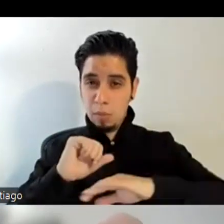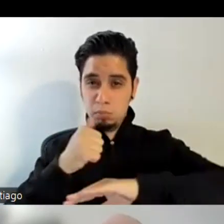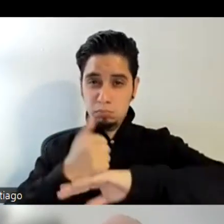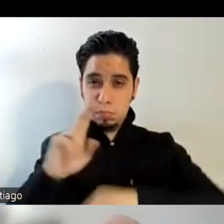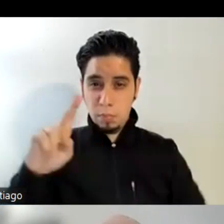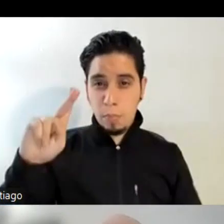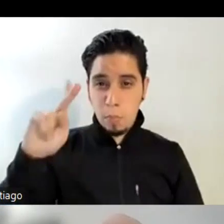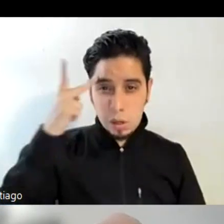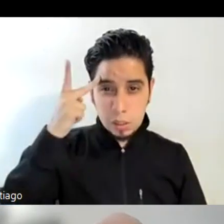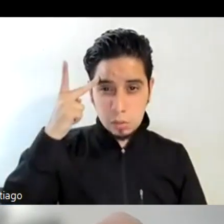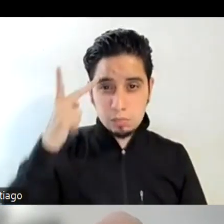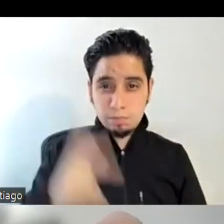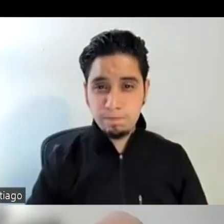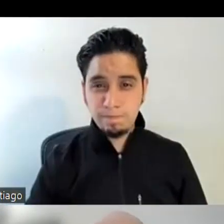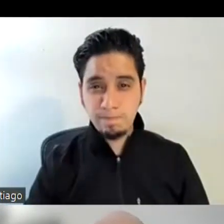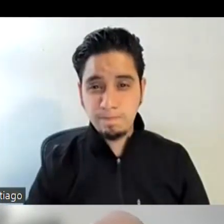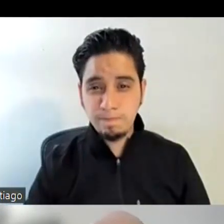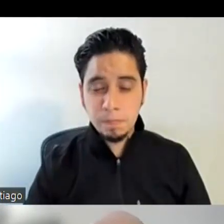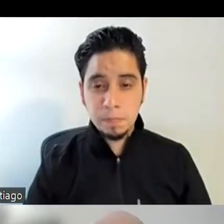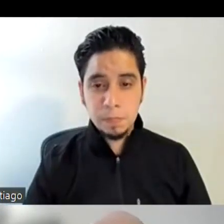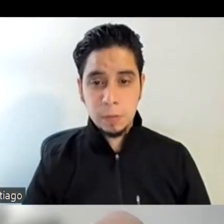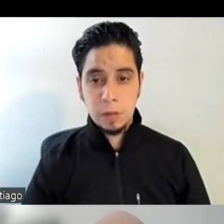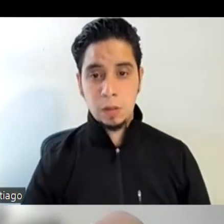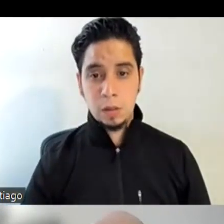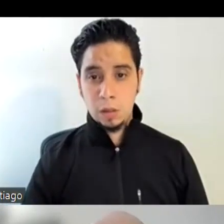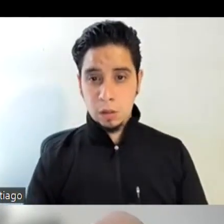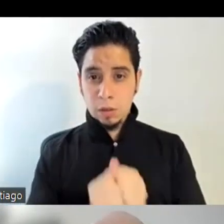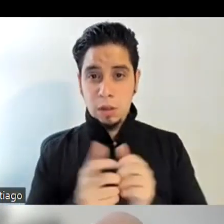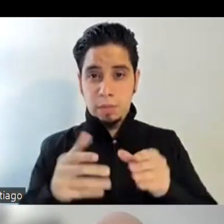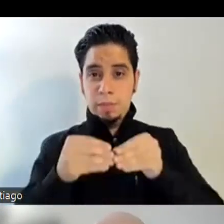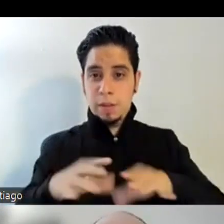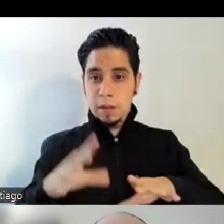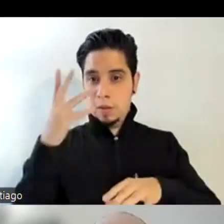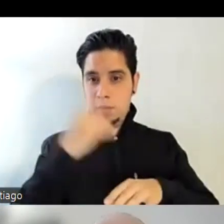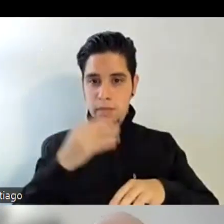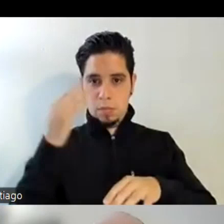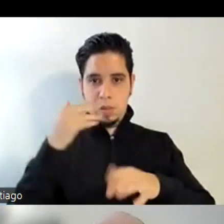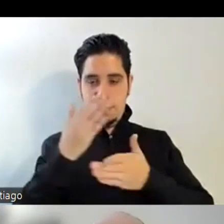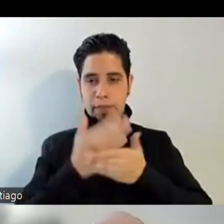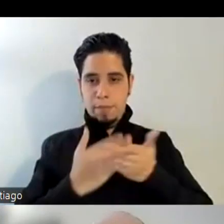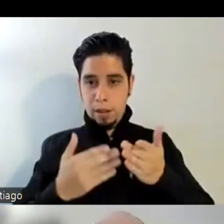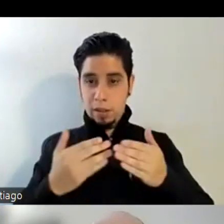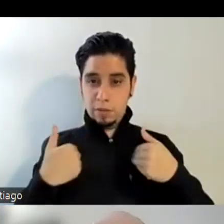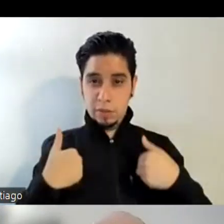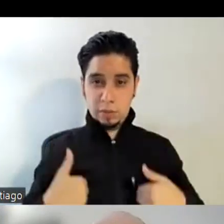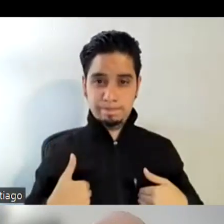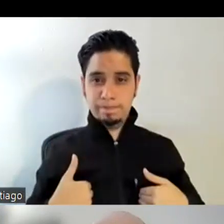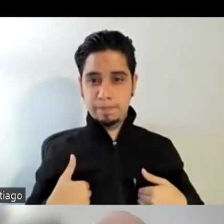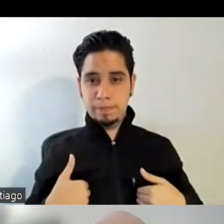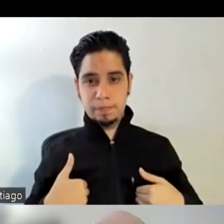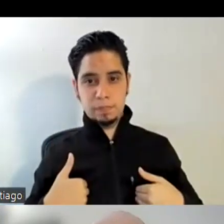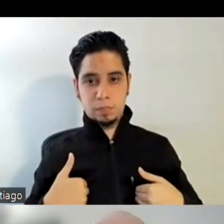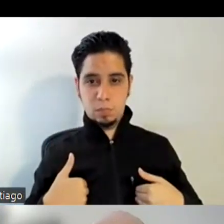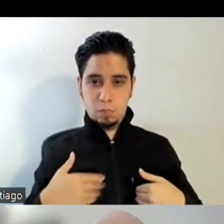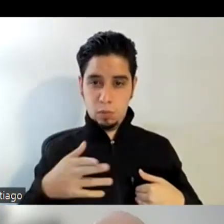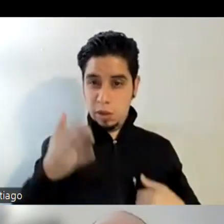muy político lo que hemos hecho, ¿verdad? Sin perder la belleza, porque también hay unas partes que son como físicas, como casi